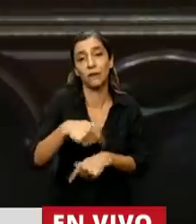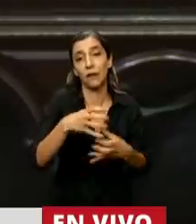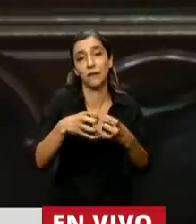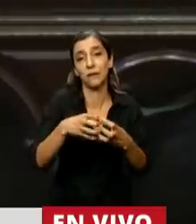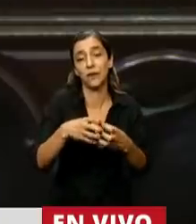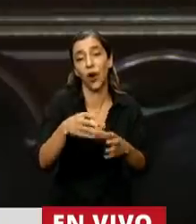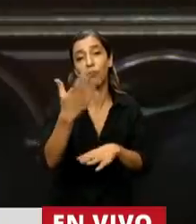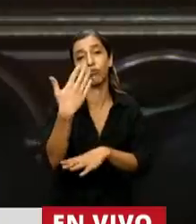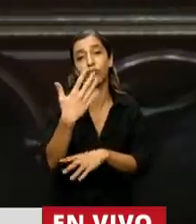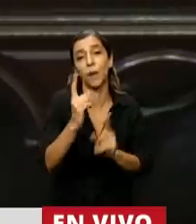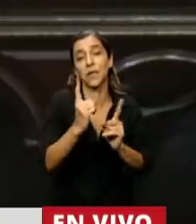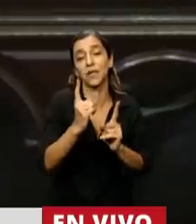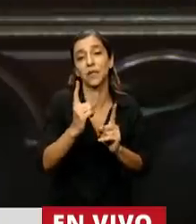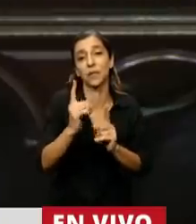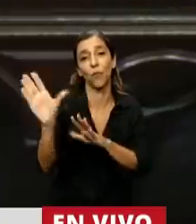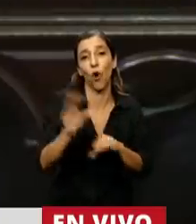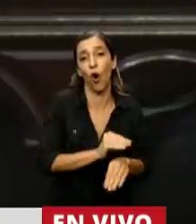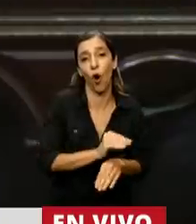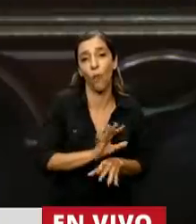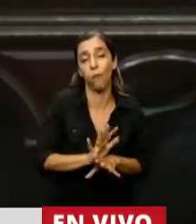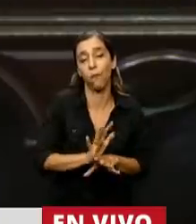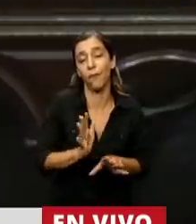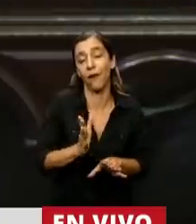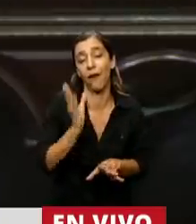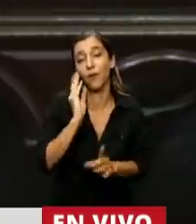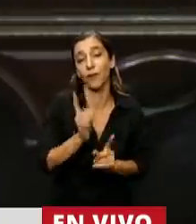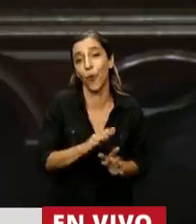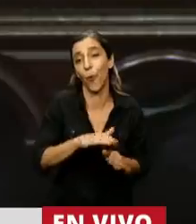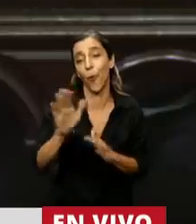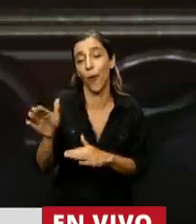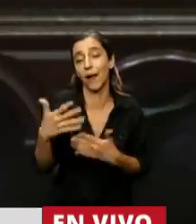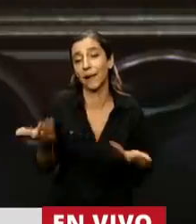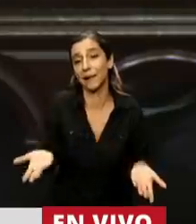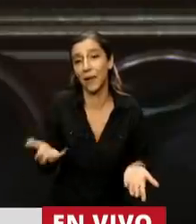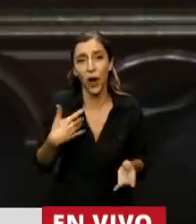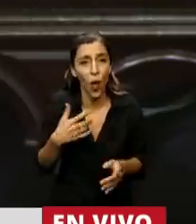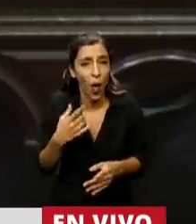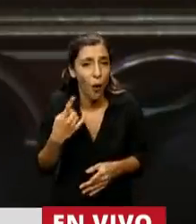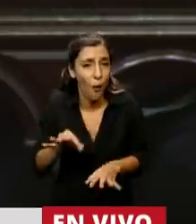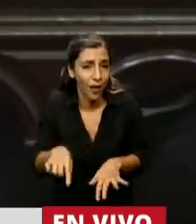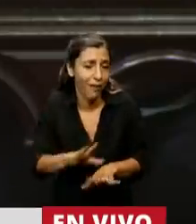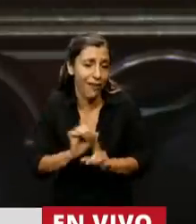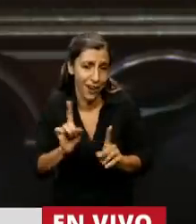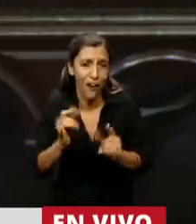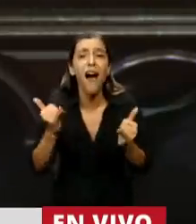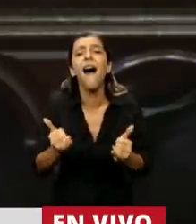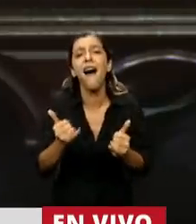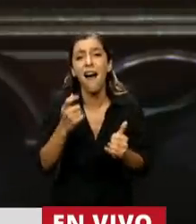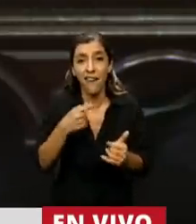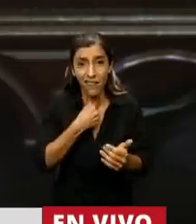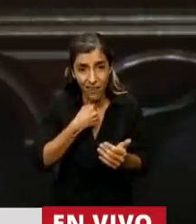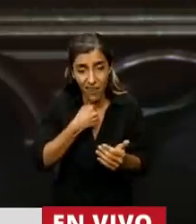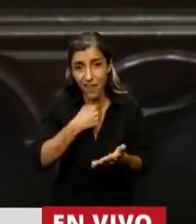pero no era una cuestión previsible del día de la fecha entonces si quieren estar las notas pueden